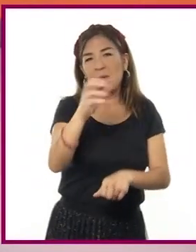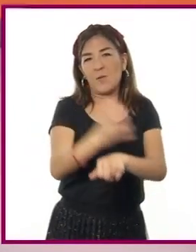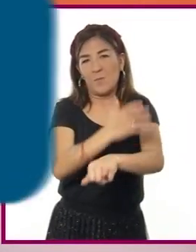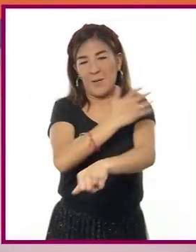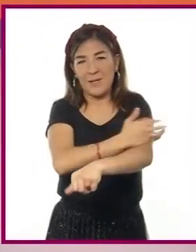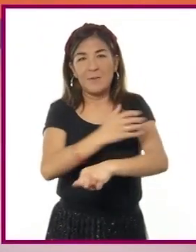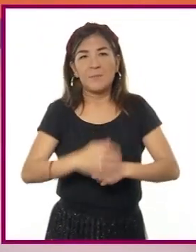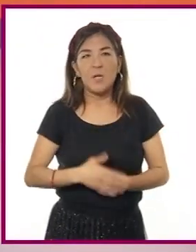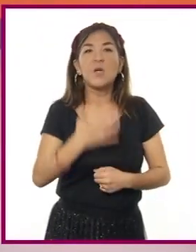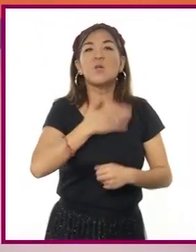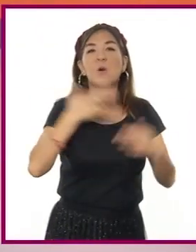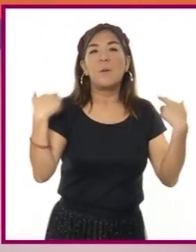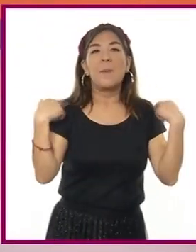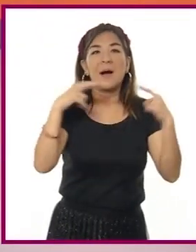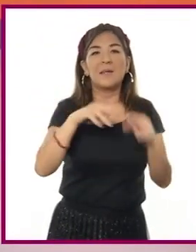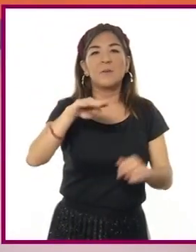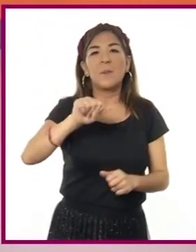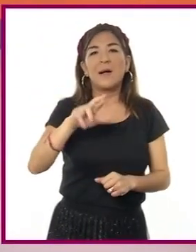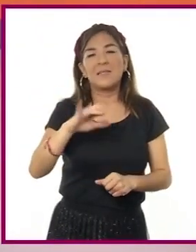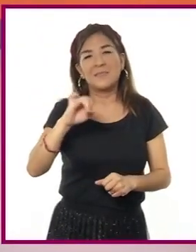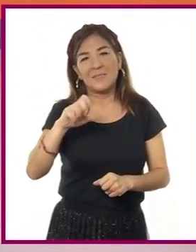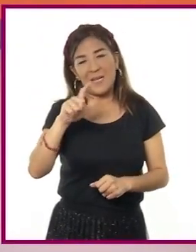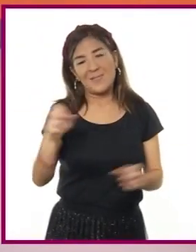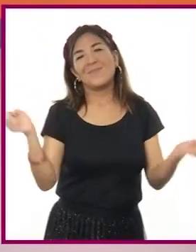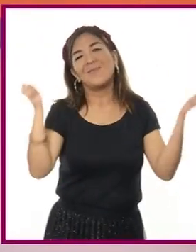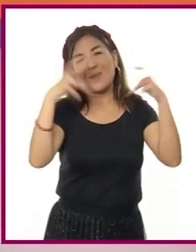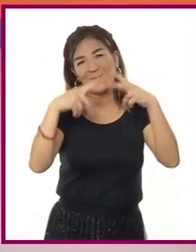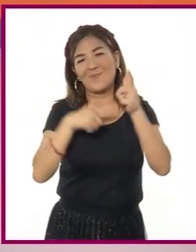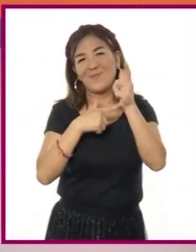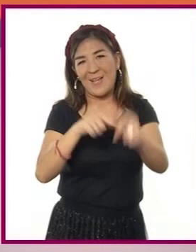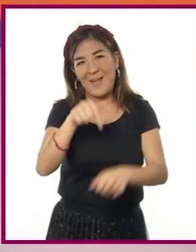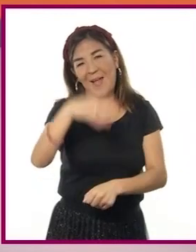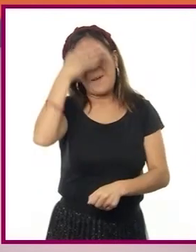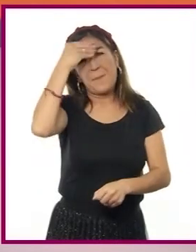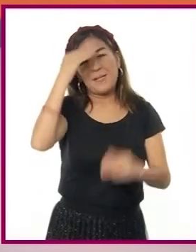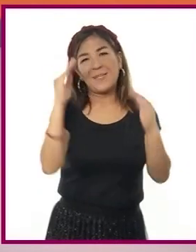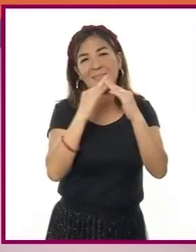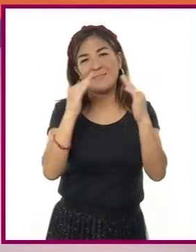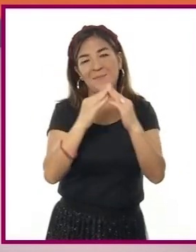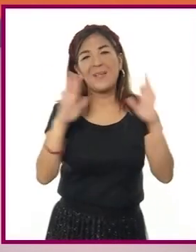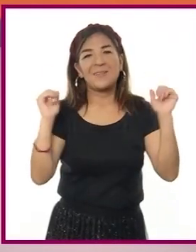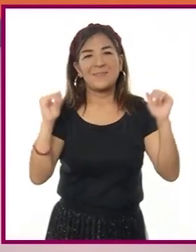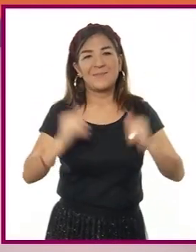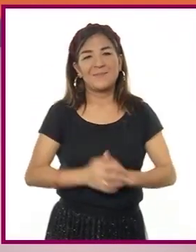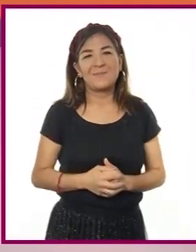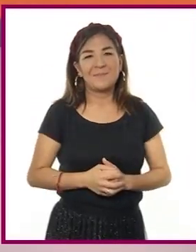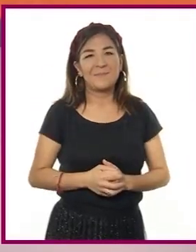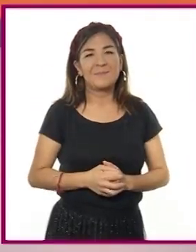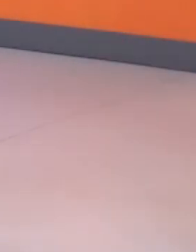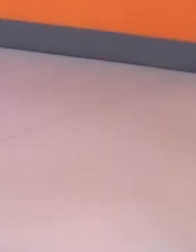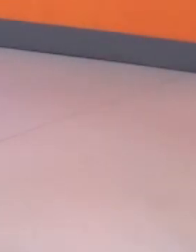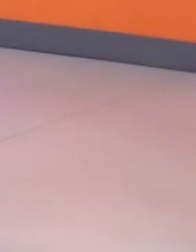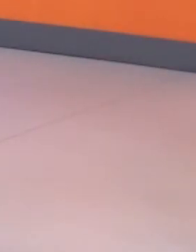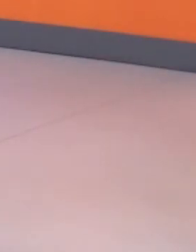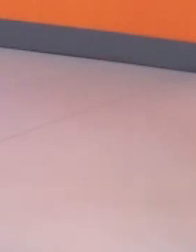el profesor Marcial Rivera y nos seguimos viendo aquí en Aprende en Casa. Hasta la próxima.